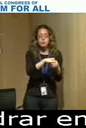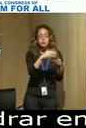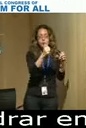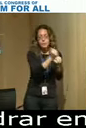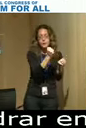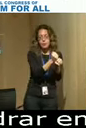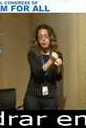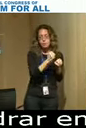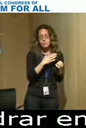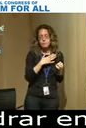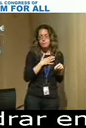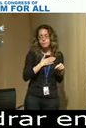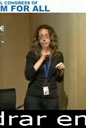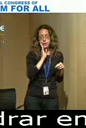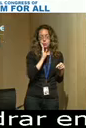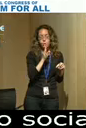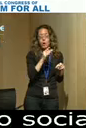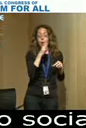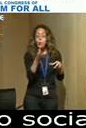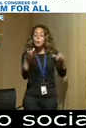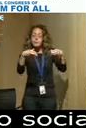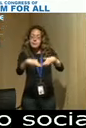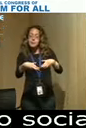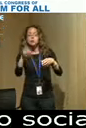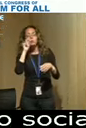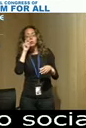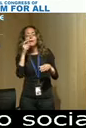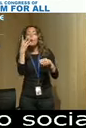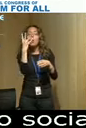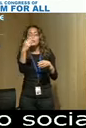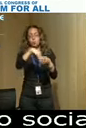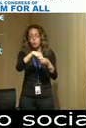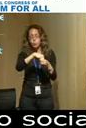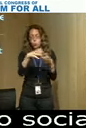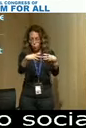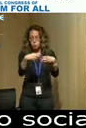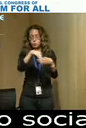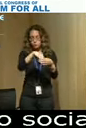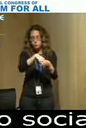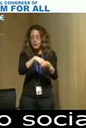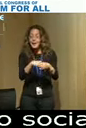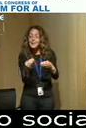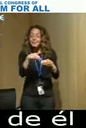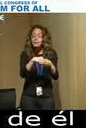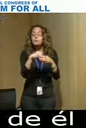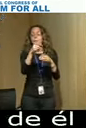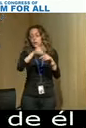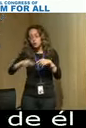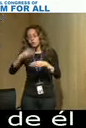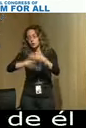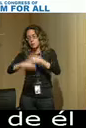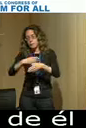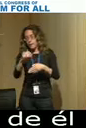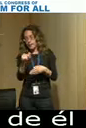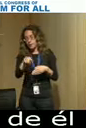ese turismo social hay una serie de grupos, concretamente 4 grupos, y dentro de ese cuarto grupo están las personas con discapacidad. Por tanto, tenemos que